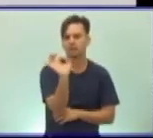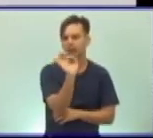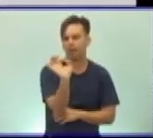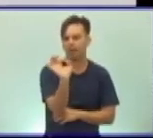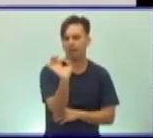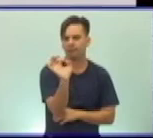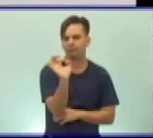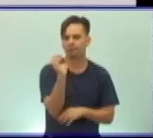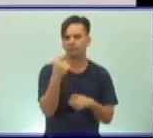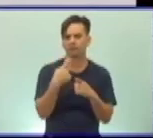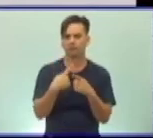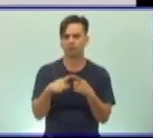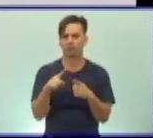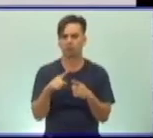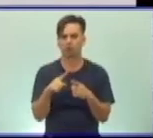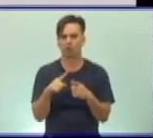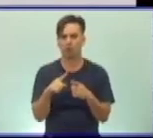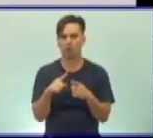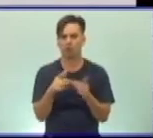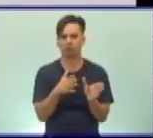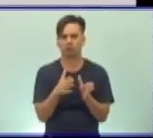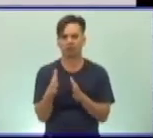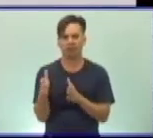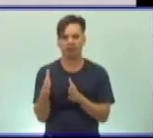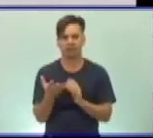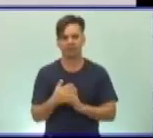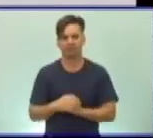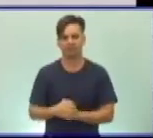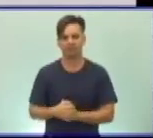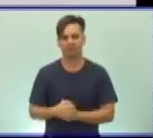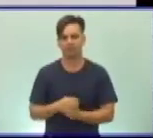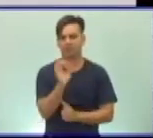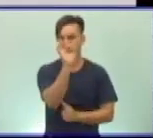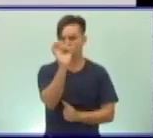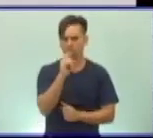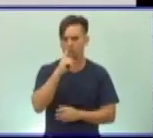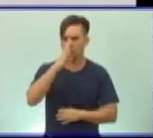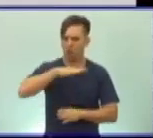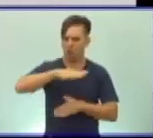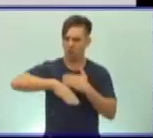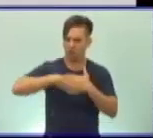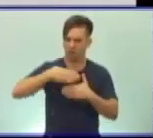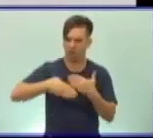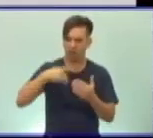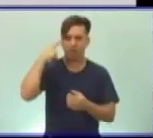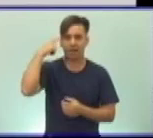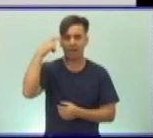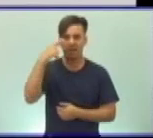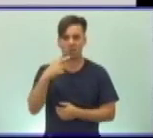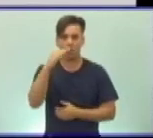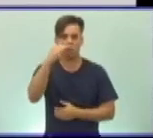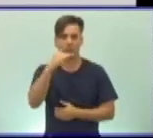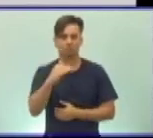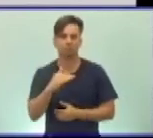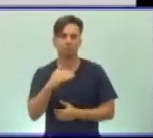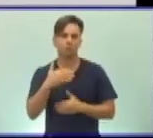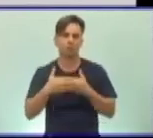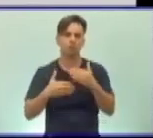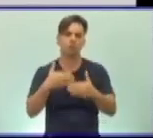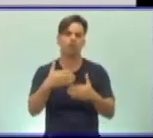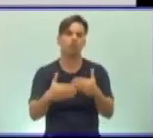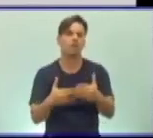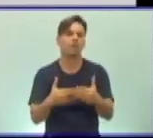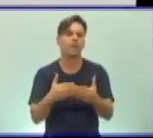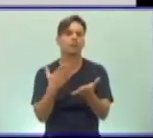ver con la parte. Para el porcentaje no tienes problema. Recuerda que esto lo has trabajado